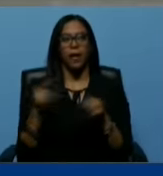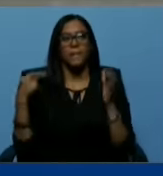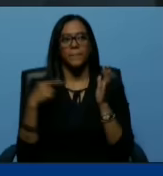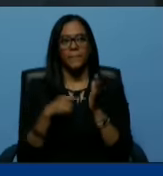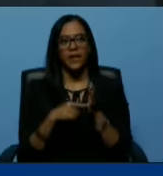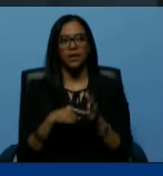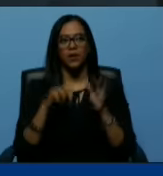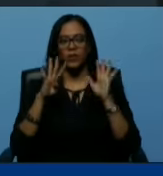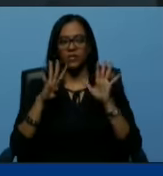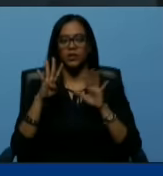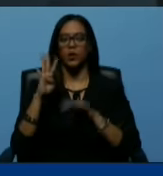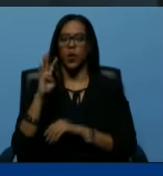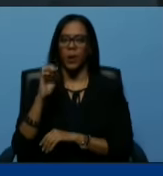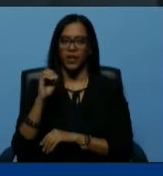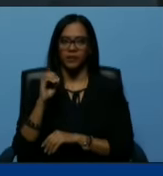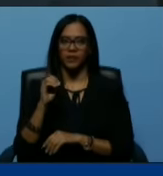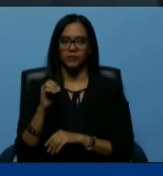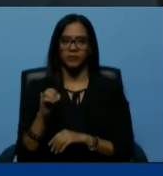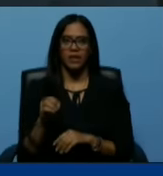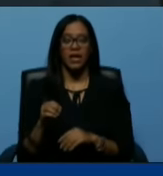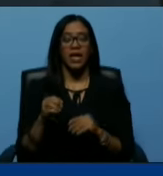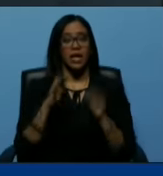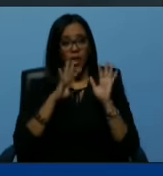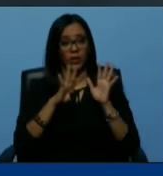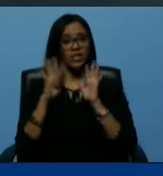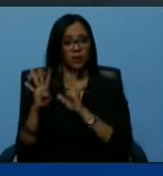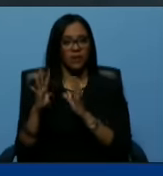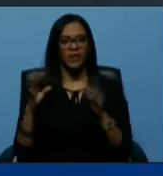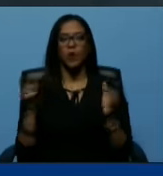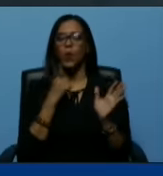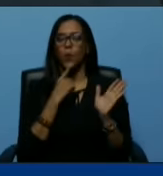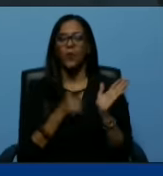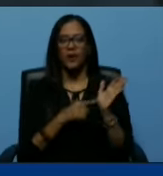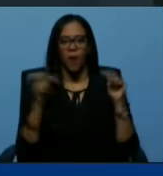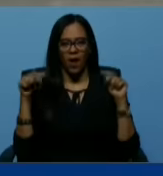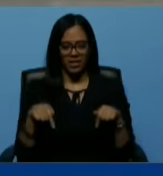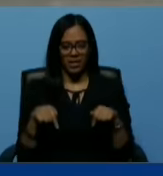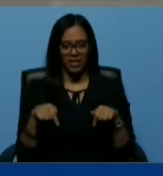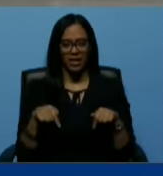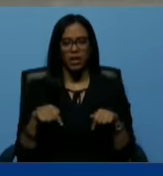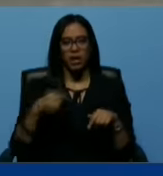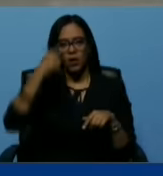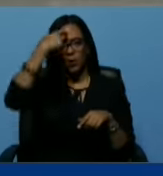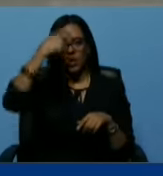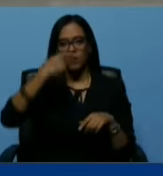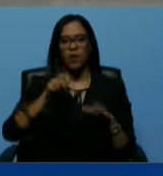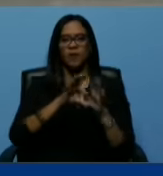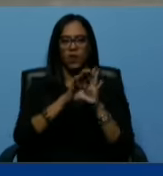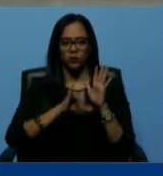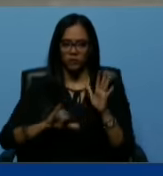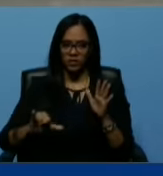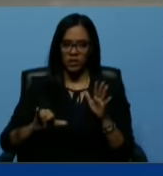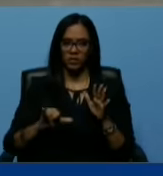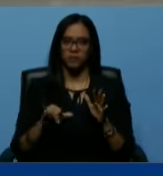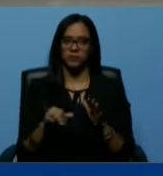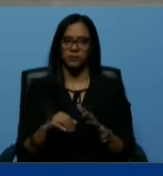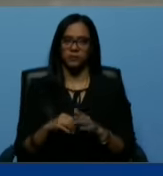1990, en el 99 lo concretamos aquí, con el pueblo, en la constituyente.